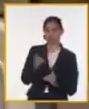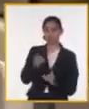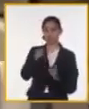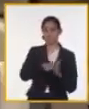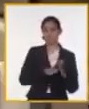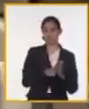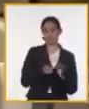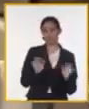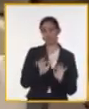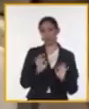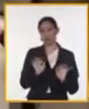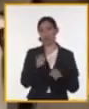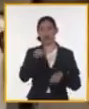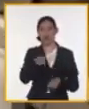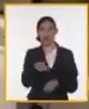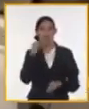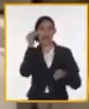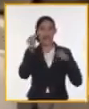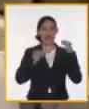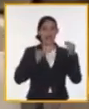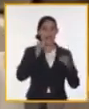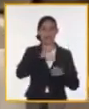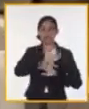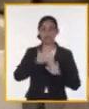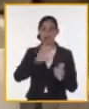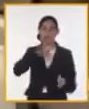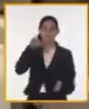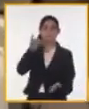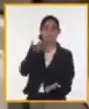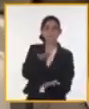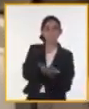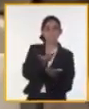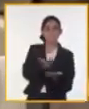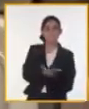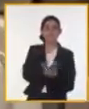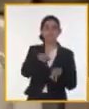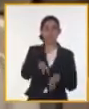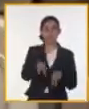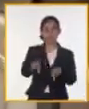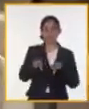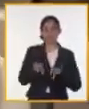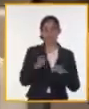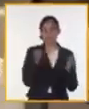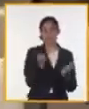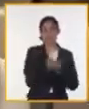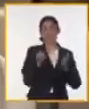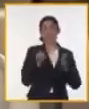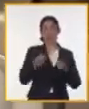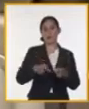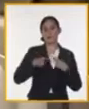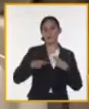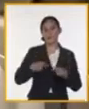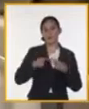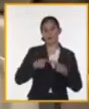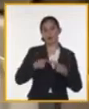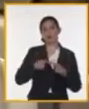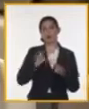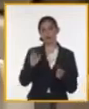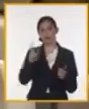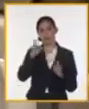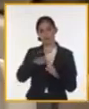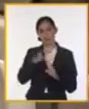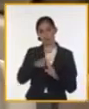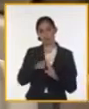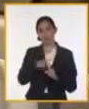el análisis y que ya fue presentada tanto en el secretariado del Comité Central como aprobada en el Pleno del Comité Nacional, cuenta con